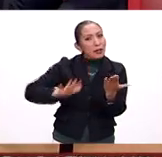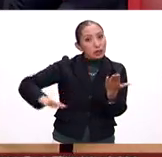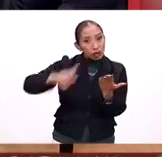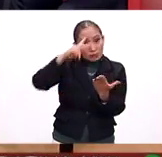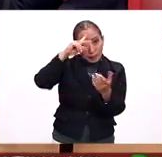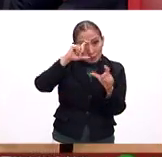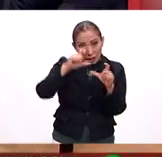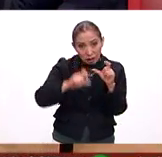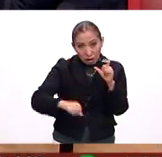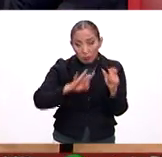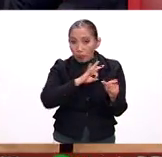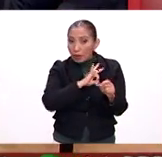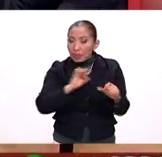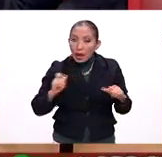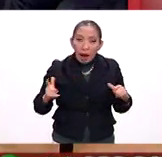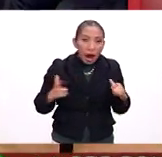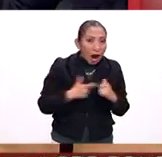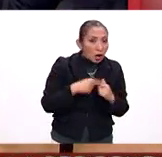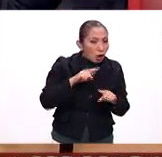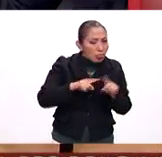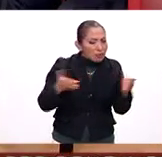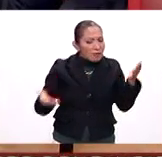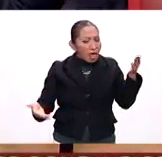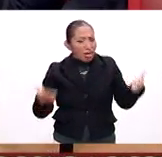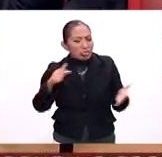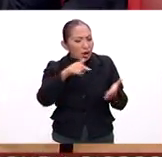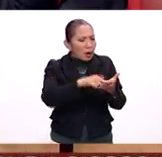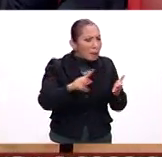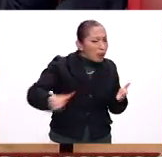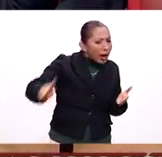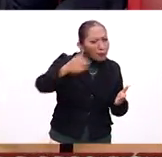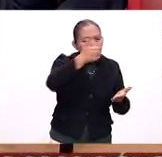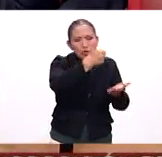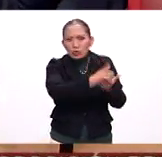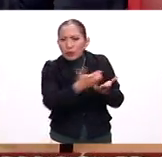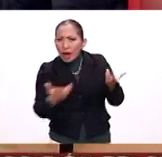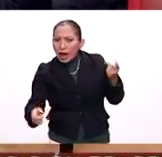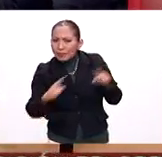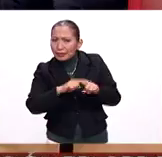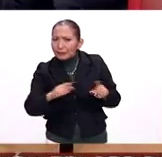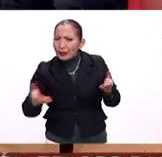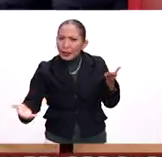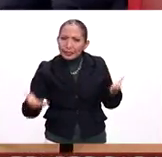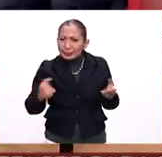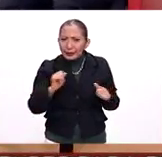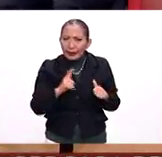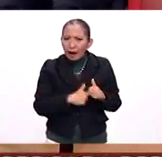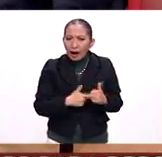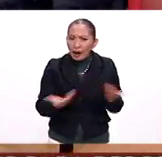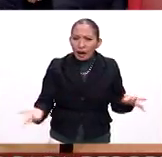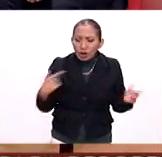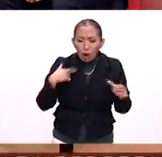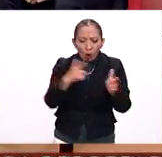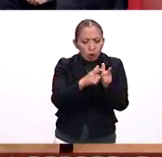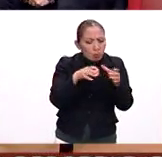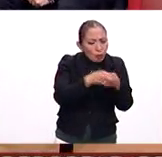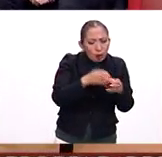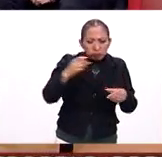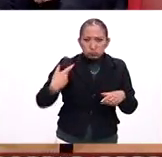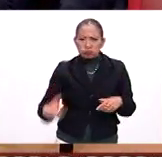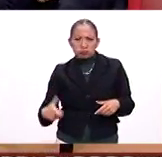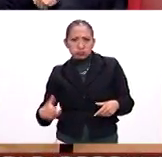el país. ¿Puedes hacer alguna diferenciación entre zonas urbanas, zonas rurales, entre algún tipo de extracto social?